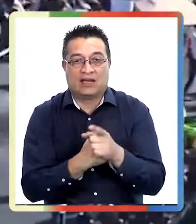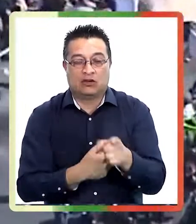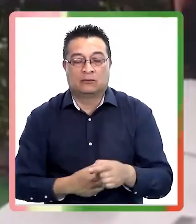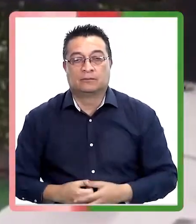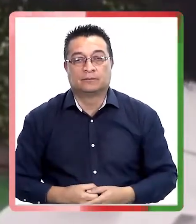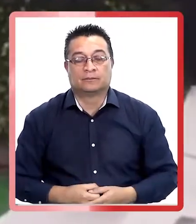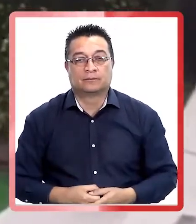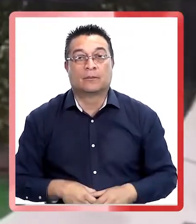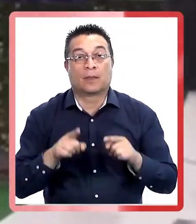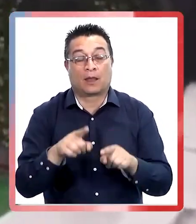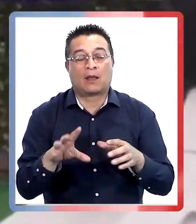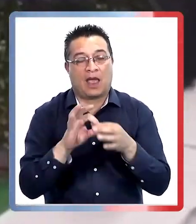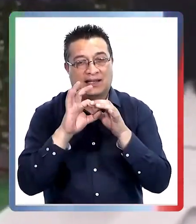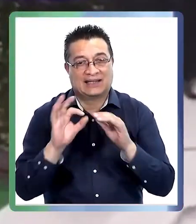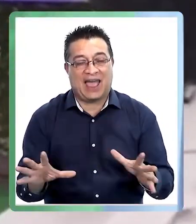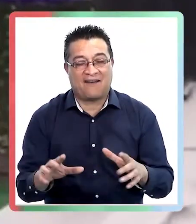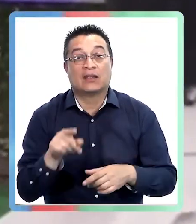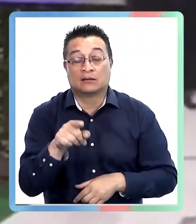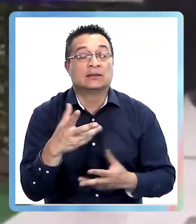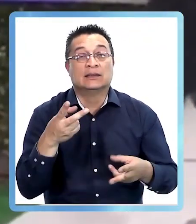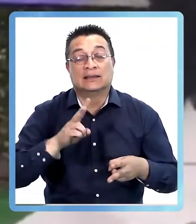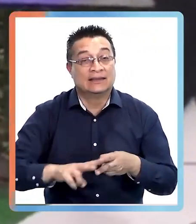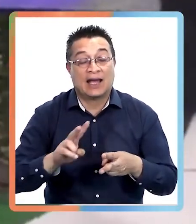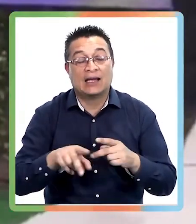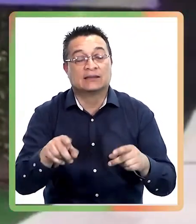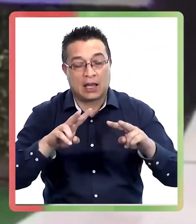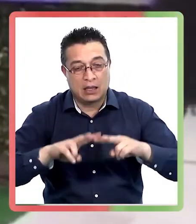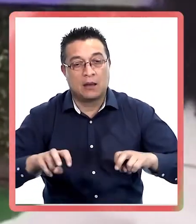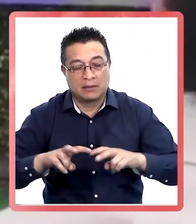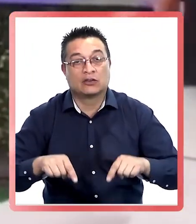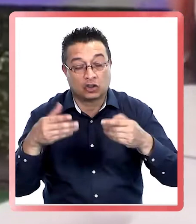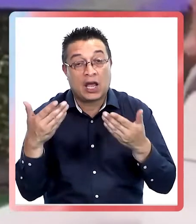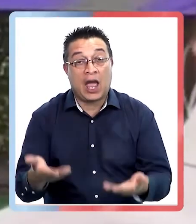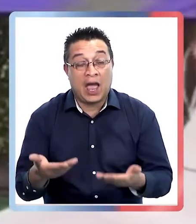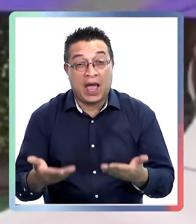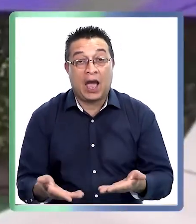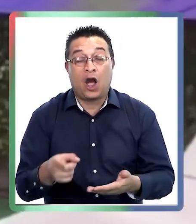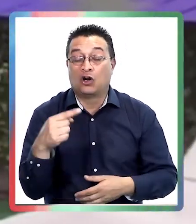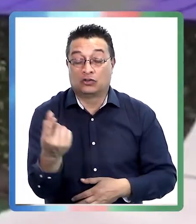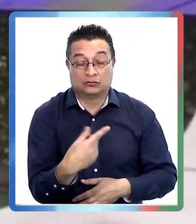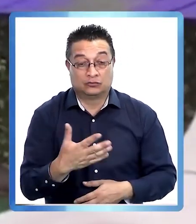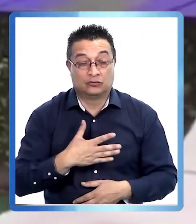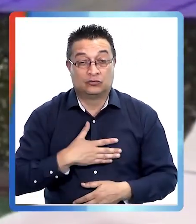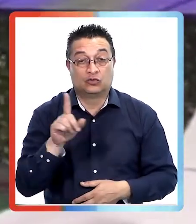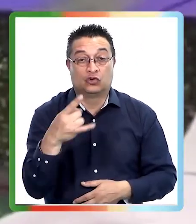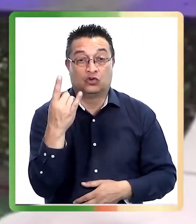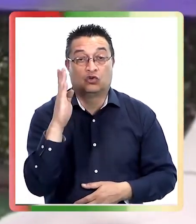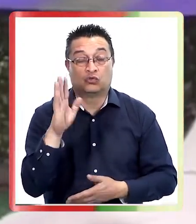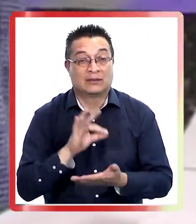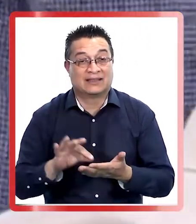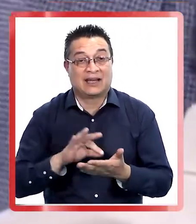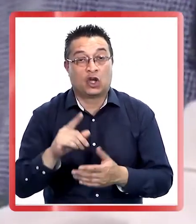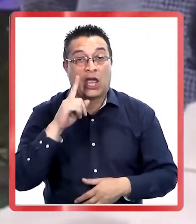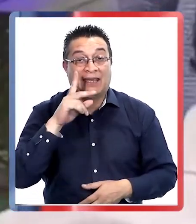Carabineros. Es algo gravísimo. Están haciendo las investigaciones y en este momento nuestro subsecretario de